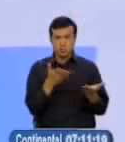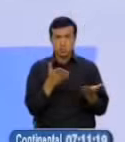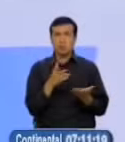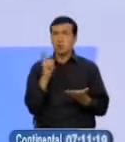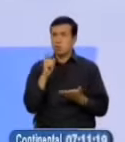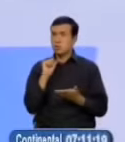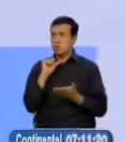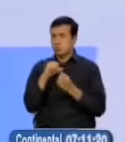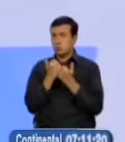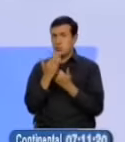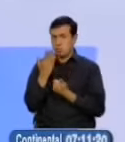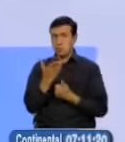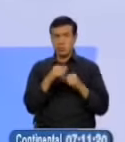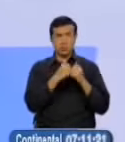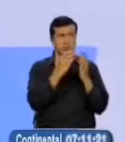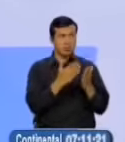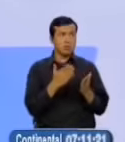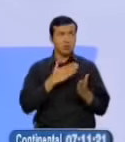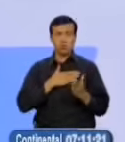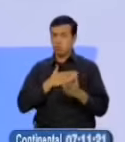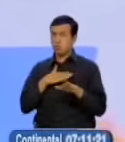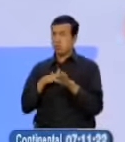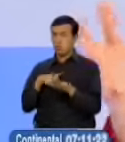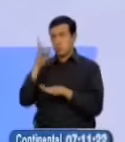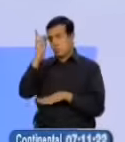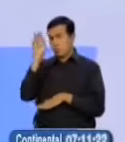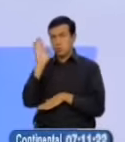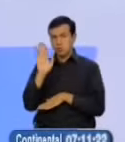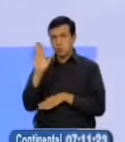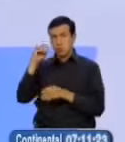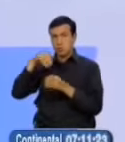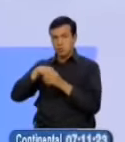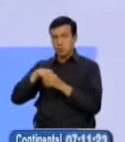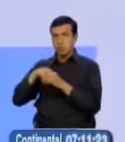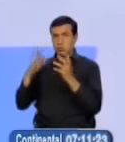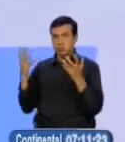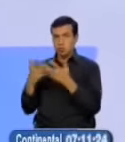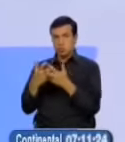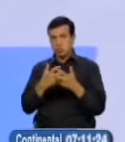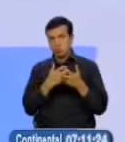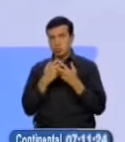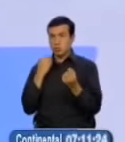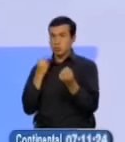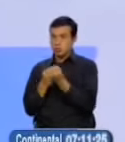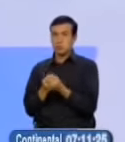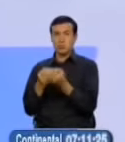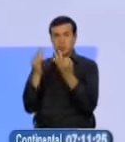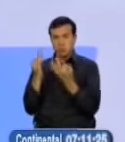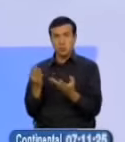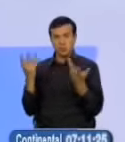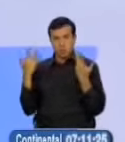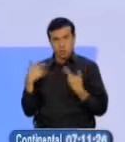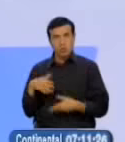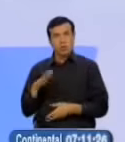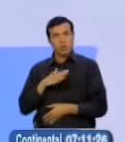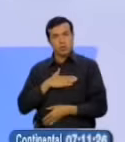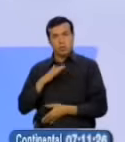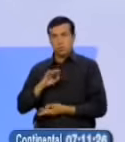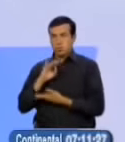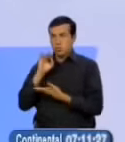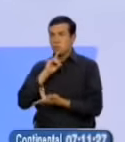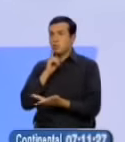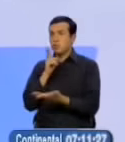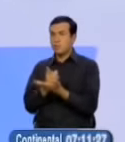la Asamblea. Me refiero a María Paula Romo. Ah, bueno, yo voy a respaldar las decisiones que tomemos en esa gran coalición y voy a apoyar en el lugar en el que sea conveniente y,